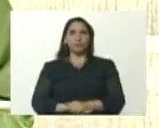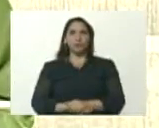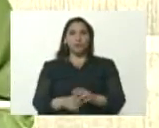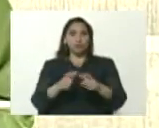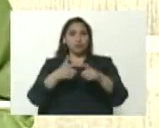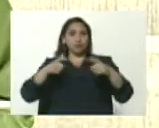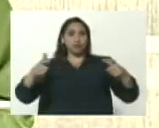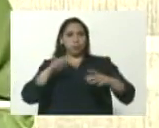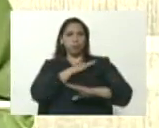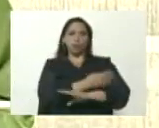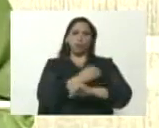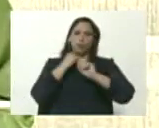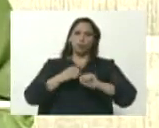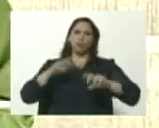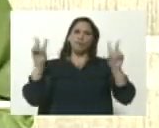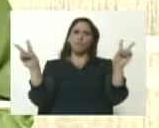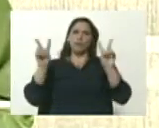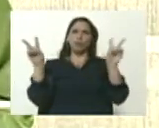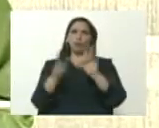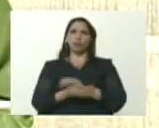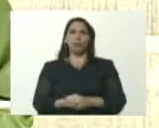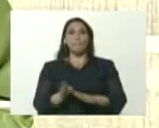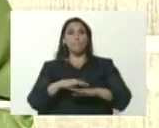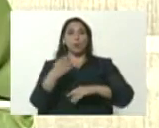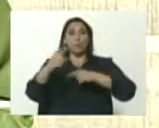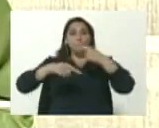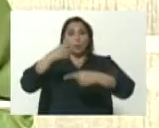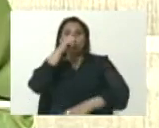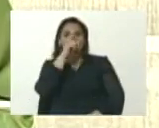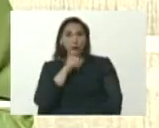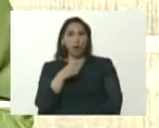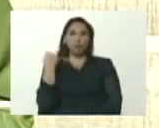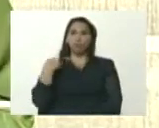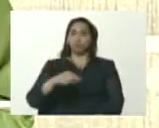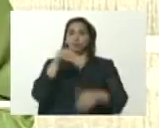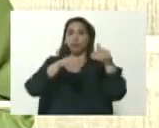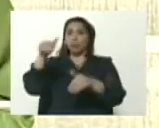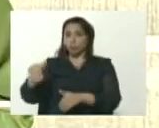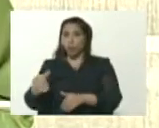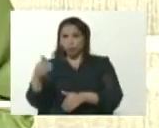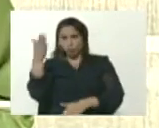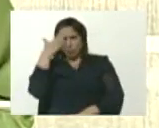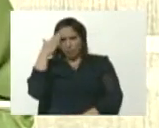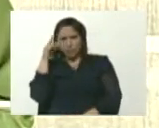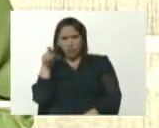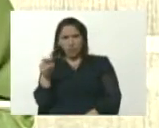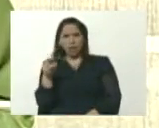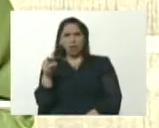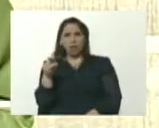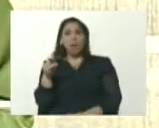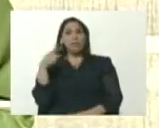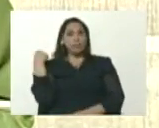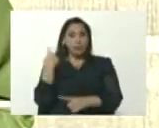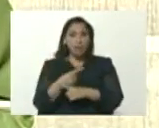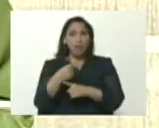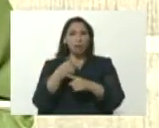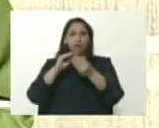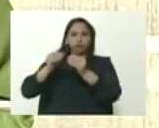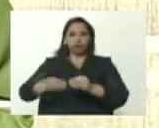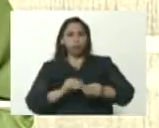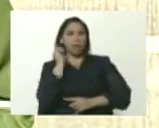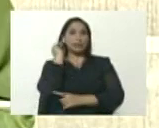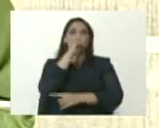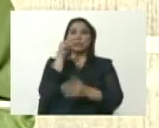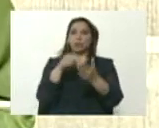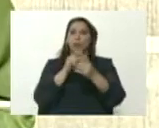creciente, poderosa y victoriosa. Porque el próximo año tenemos elecciones, Ninoska. Y tenemos que recuperar la Asamblea Nacional